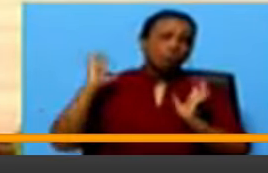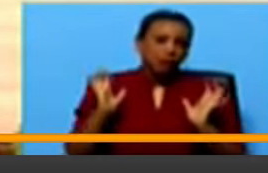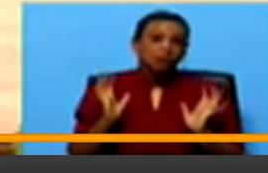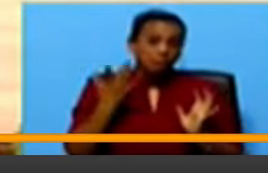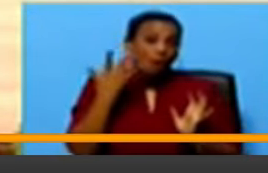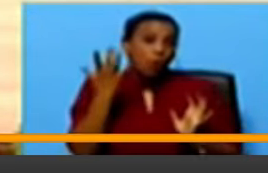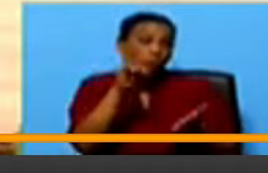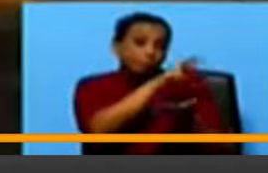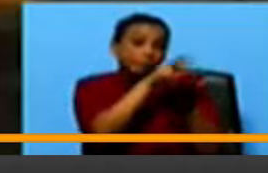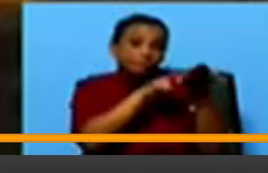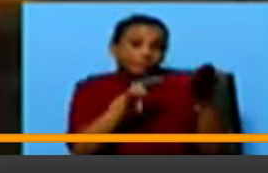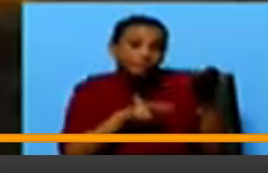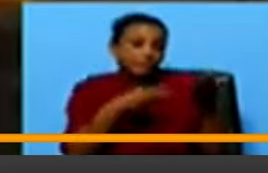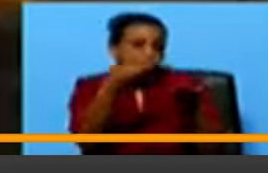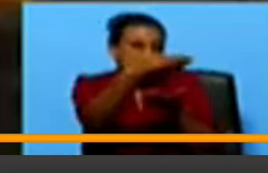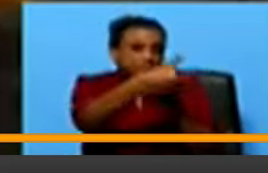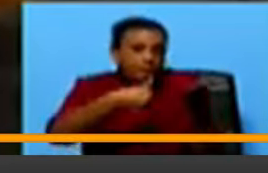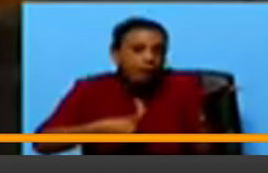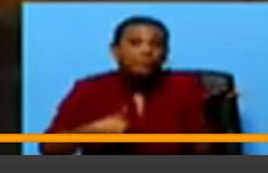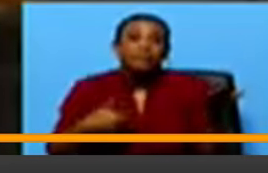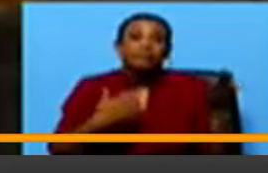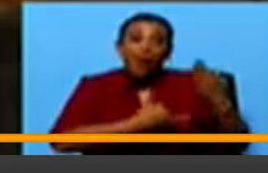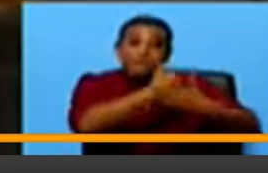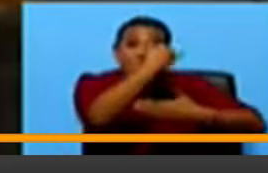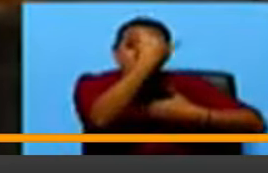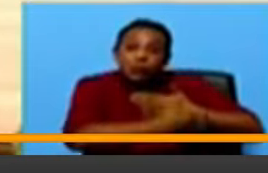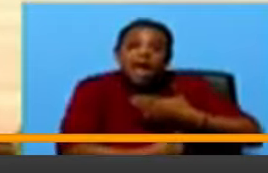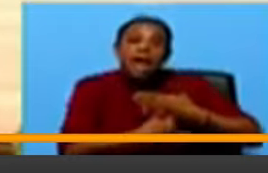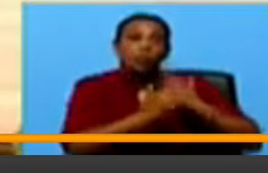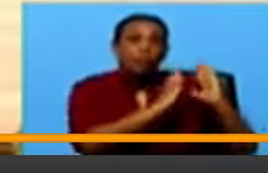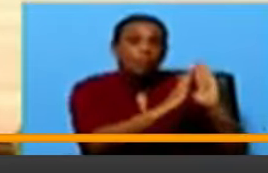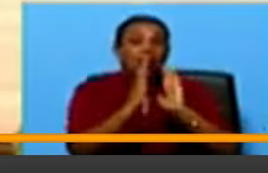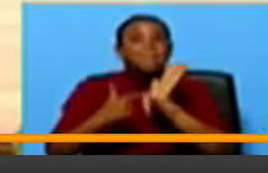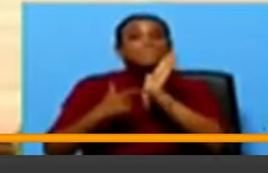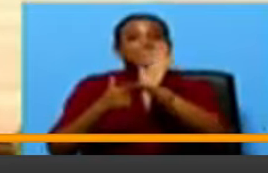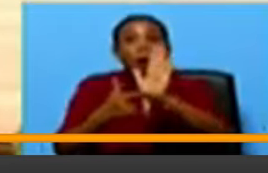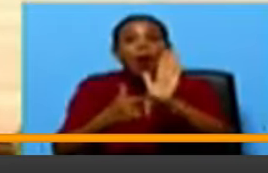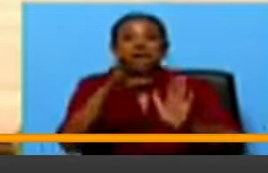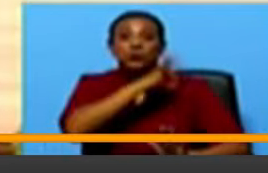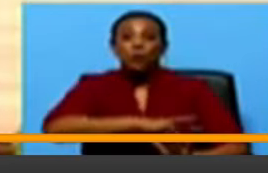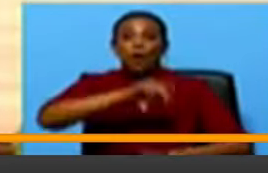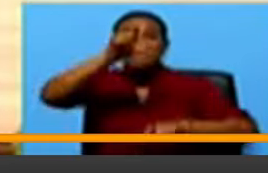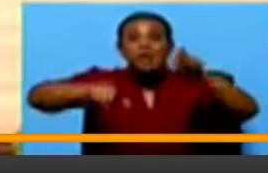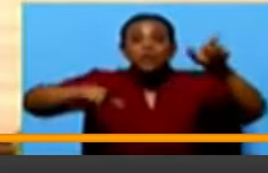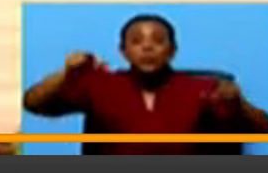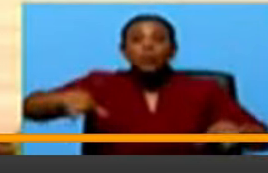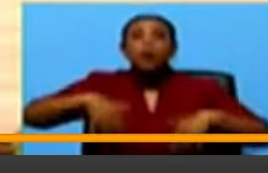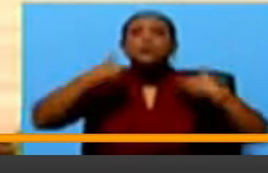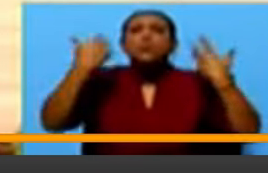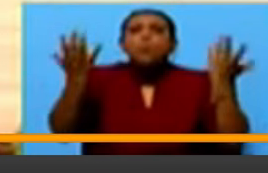Estábamos revisando los programas que íbamos a presentar a la sociedad venezolana,